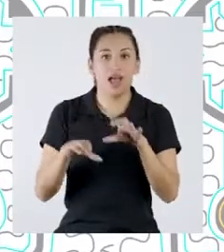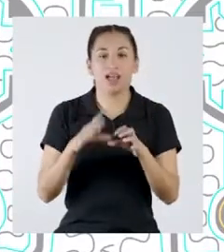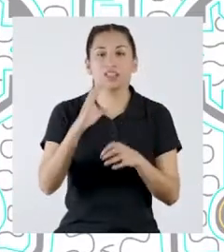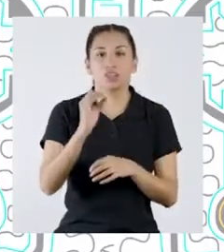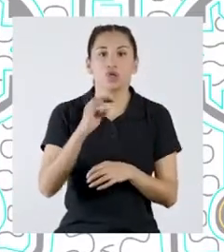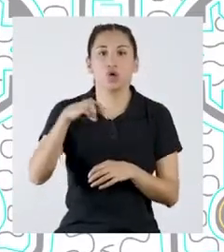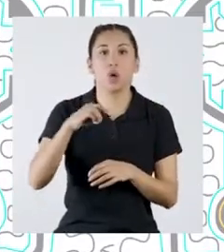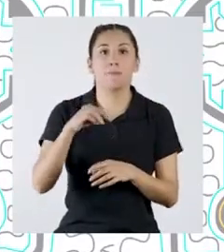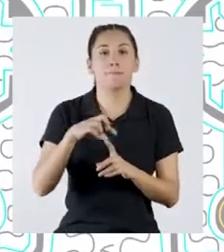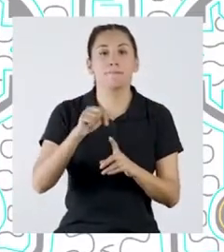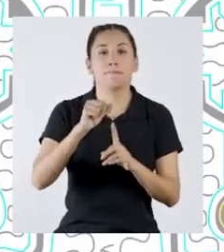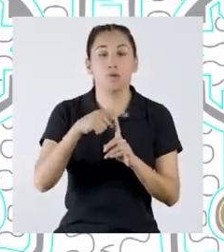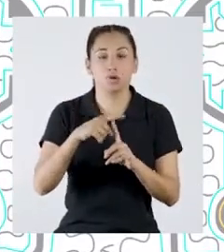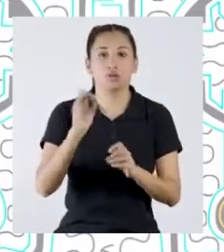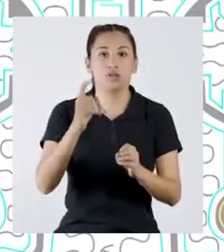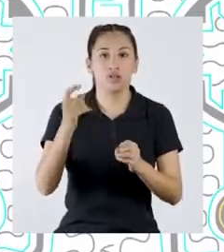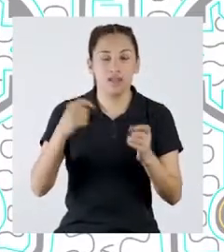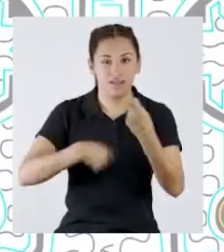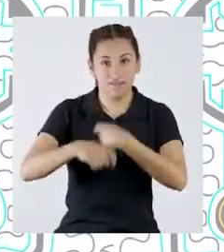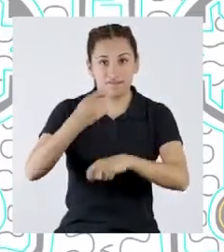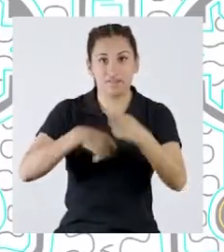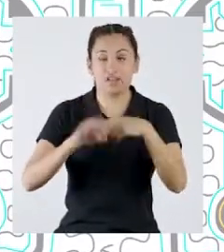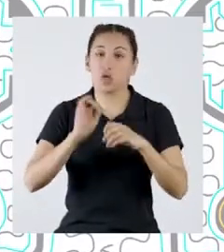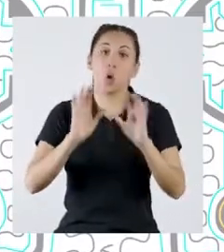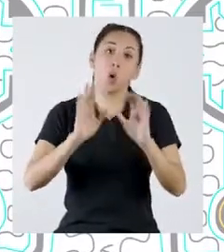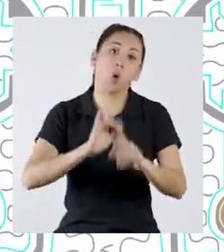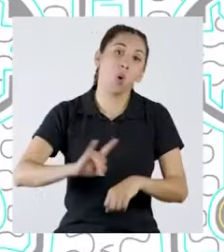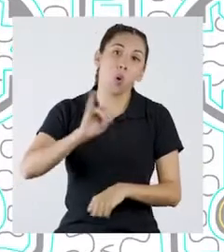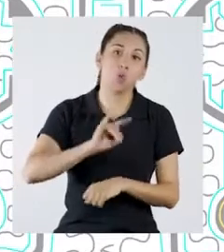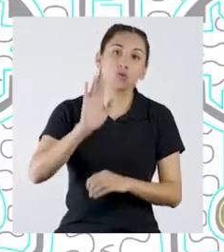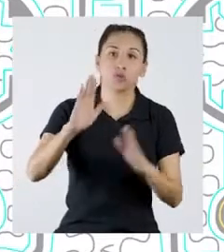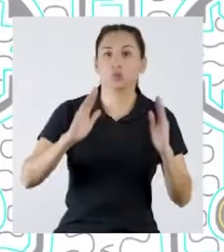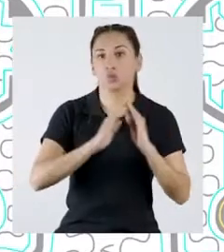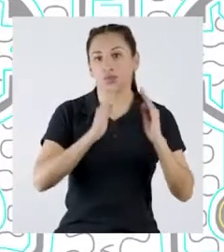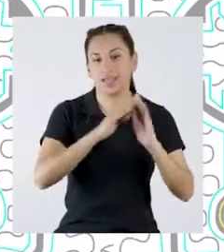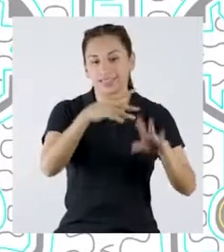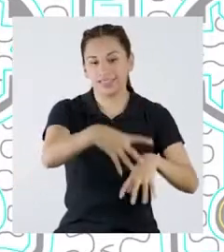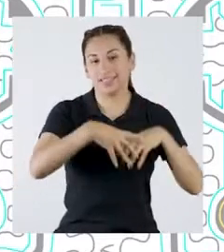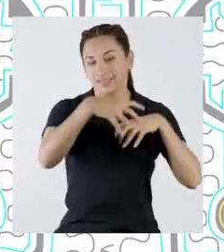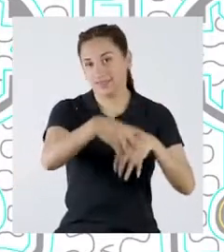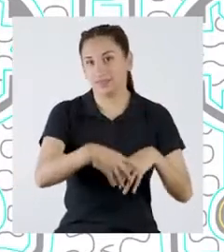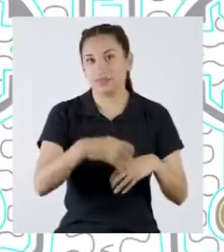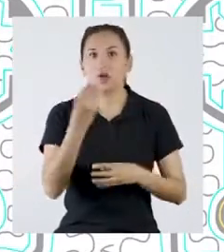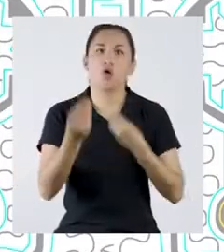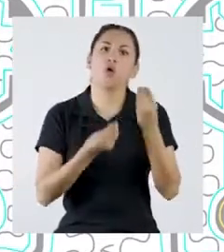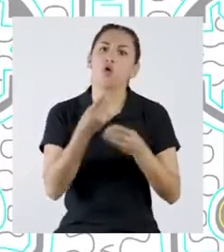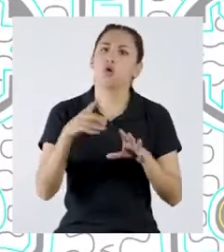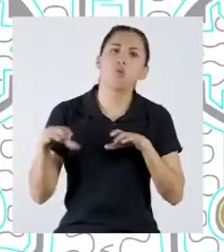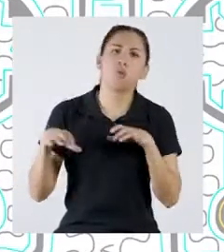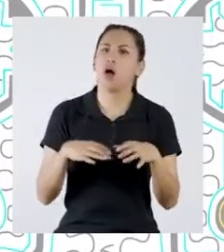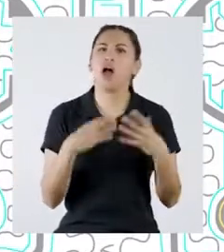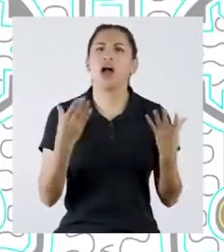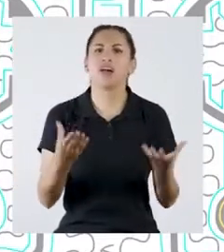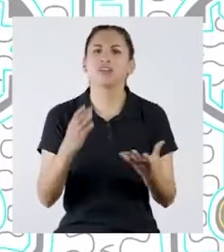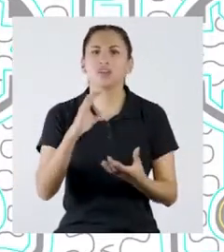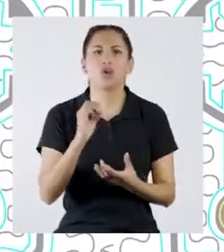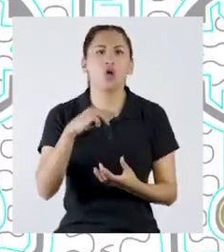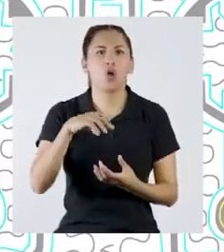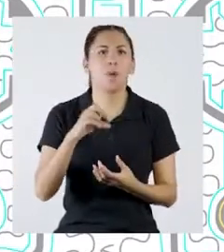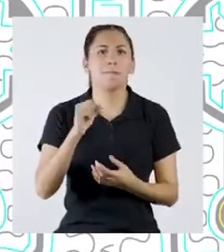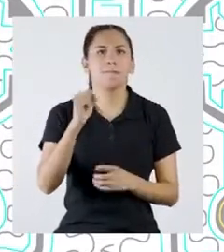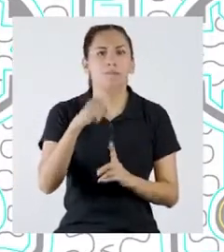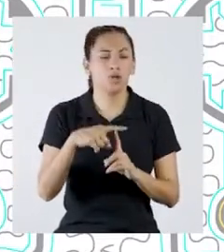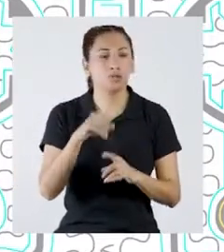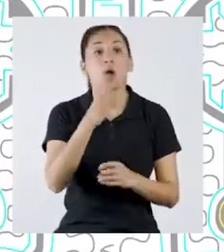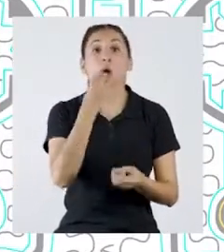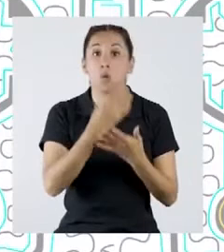elaborar compost para venderlo o lo utilizan directamente en sus huertos o viveros familiares. ¿Y cómo se hace el